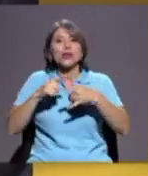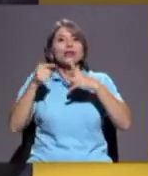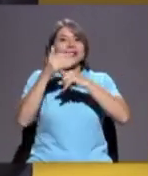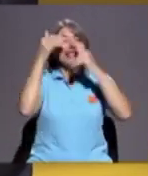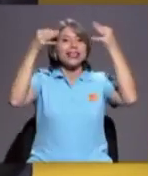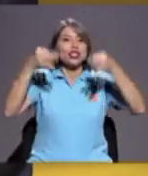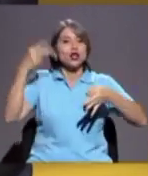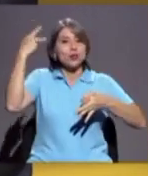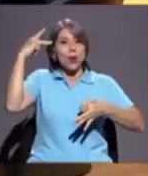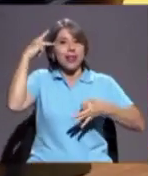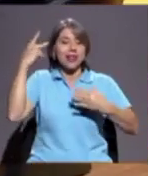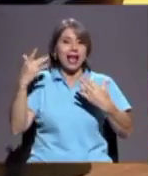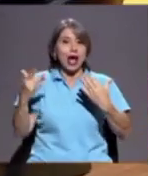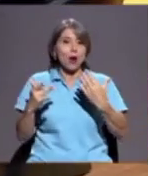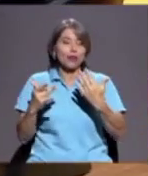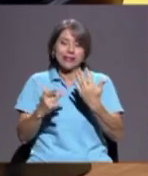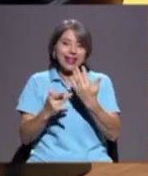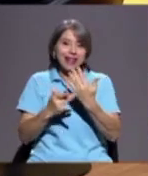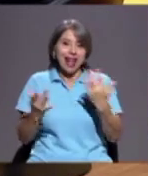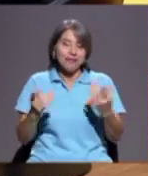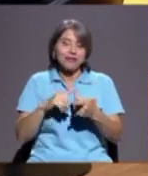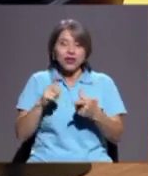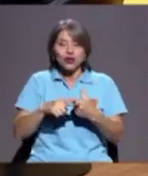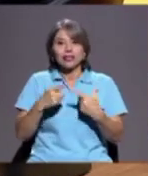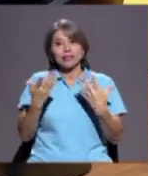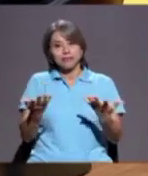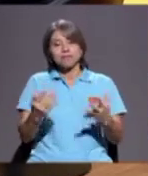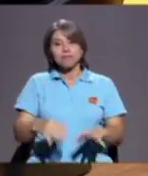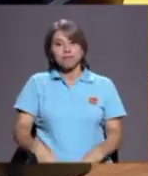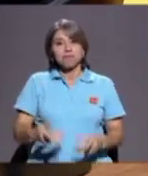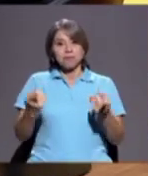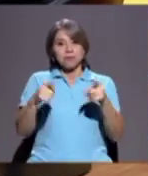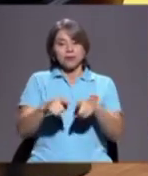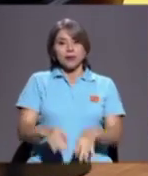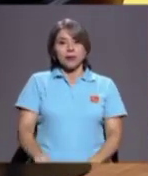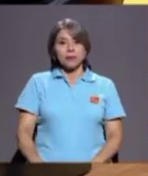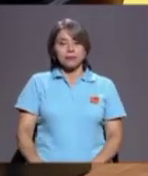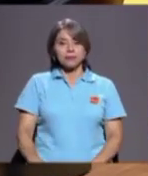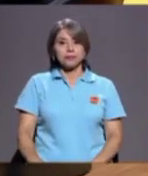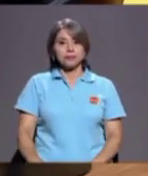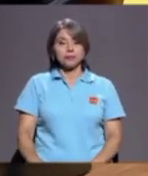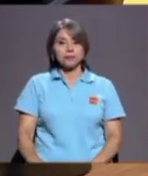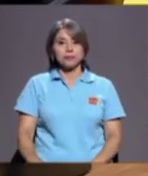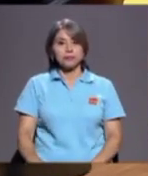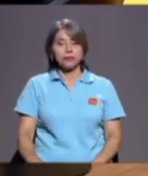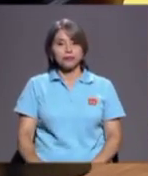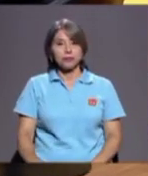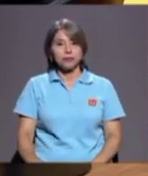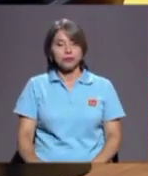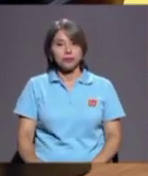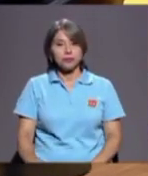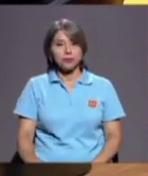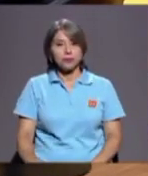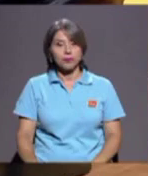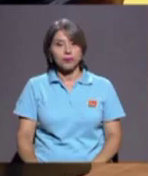técnica. Sin duda. Entonces llegamos a ese punto, ¿verdad? Hay